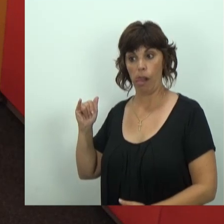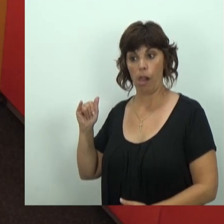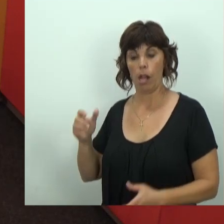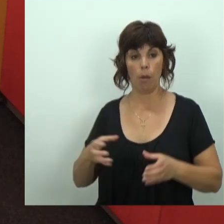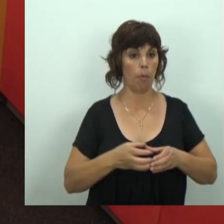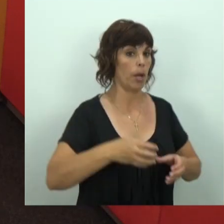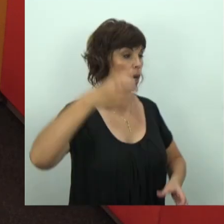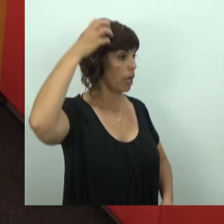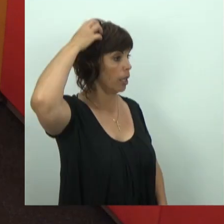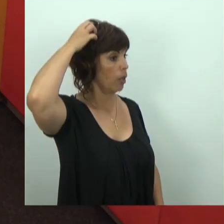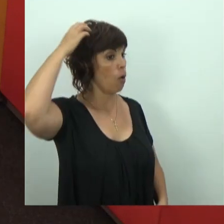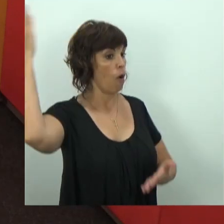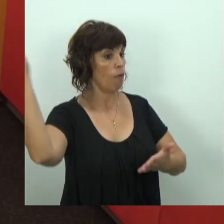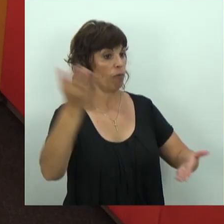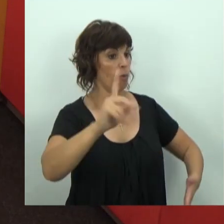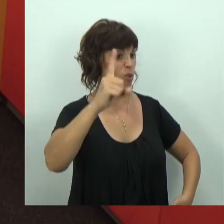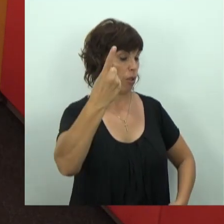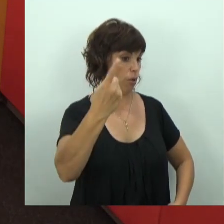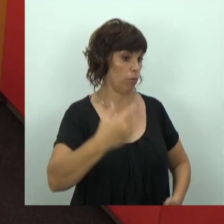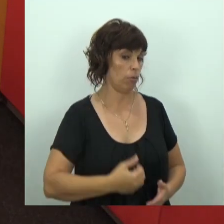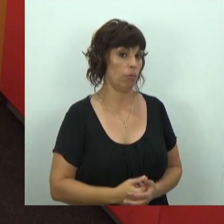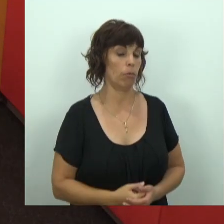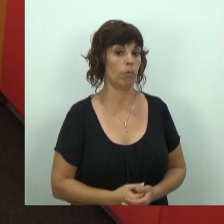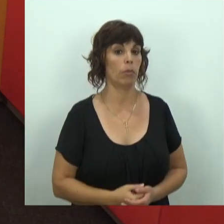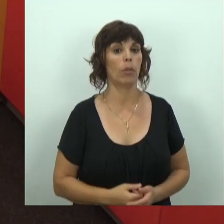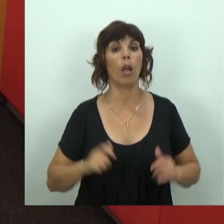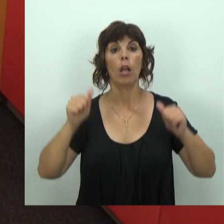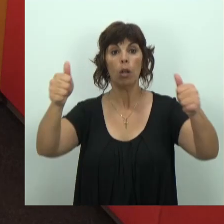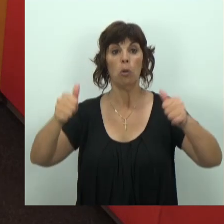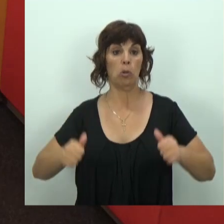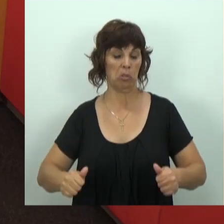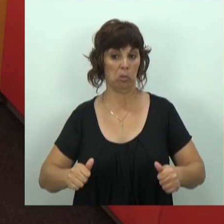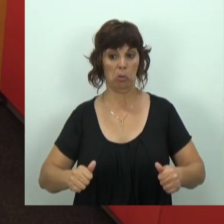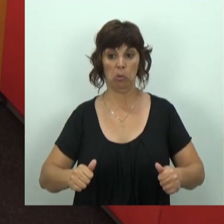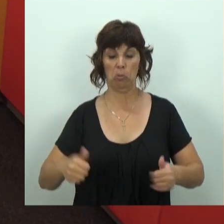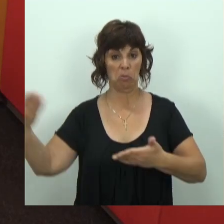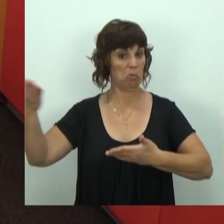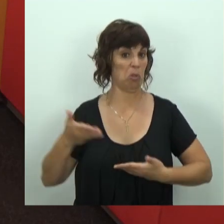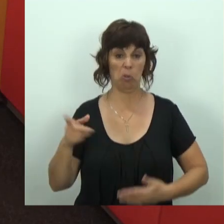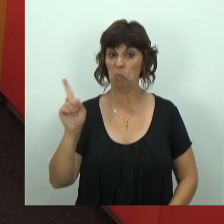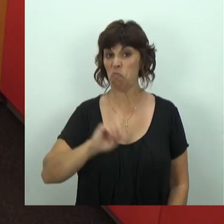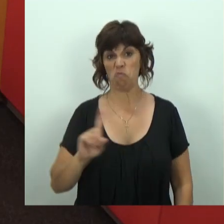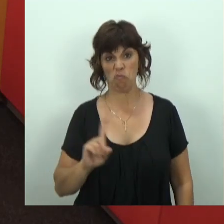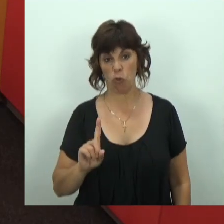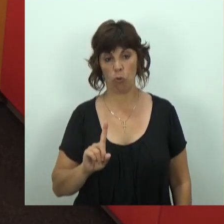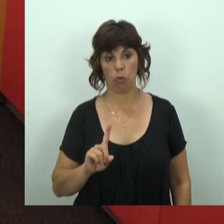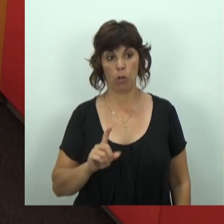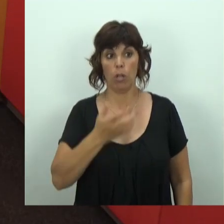pero David tenía el favor de Dios. Los títulos no te ayudan nada si no tienes relación con